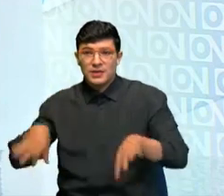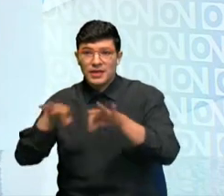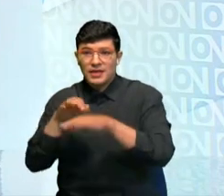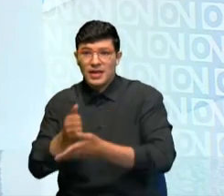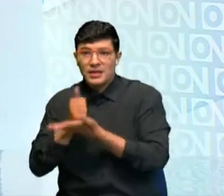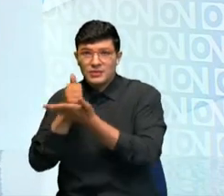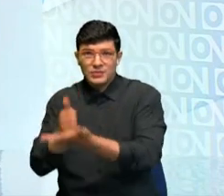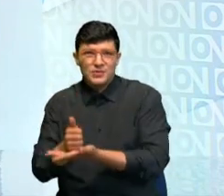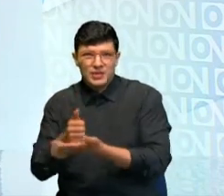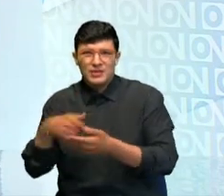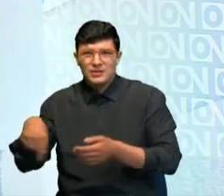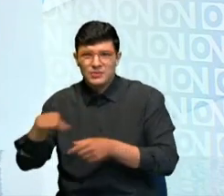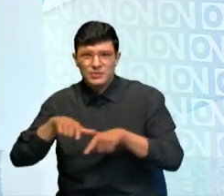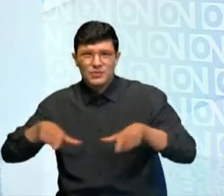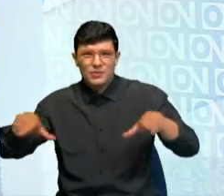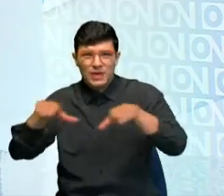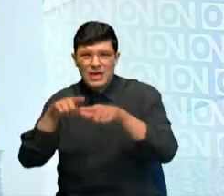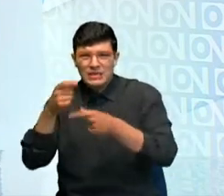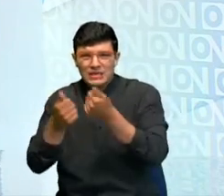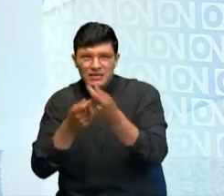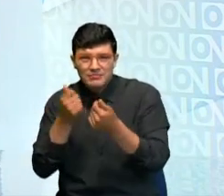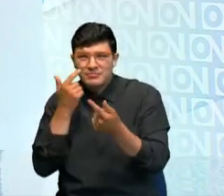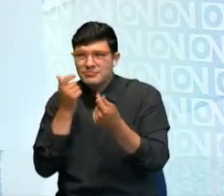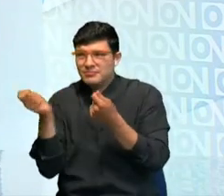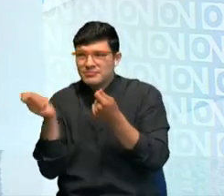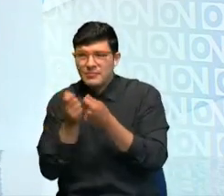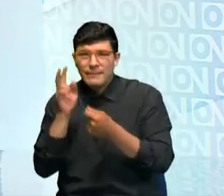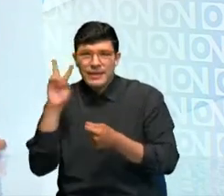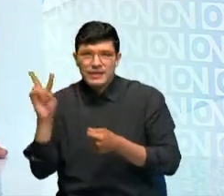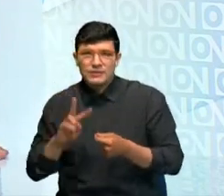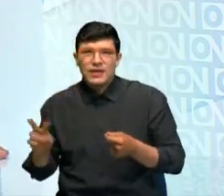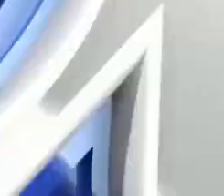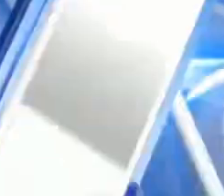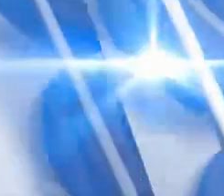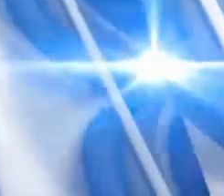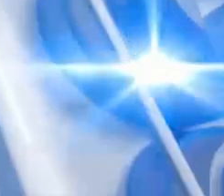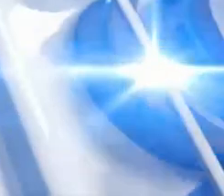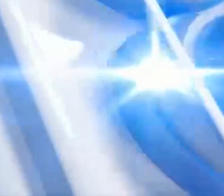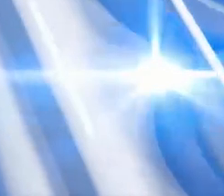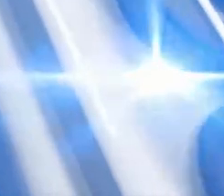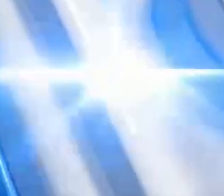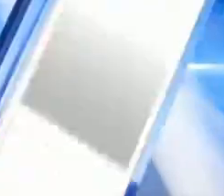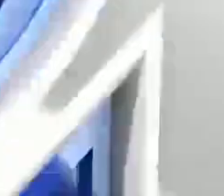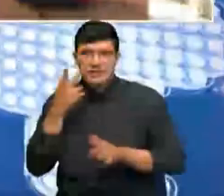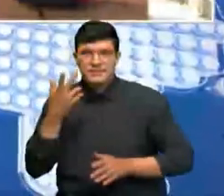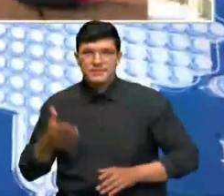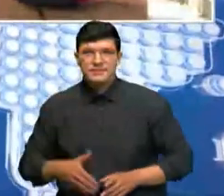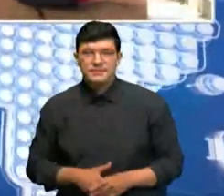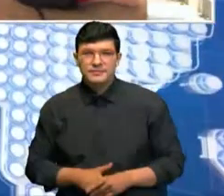posición geográfica estratégica con venezuela raúl garzón se tiene más detalles a esta hora